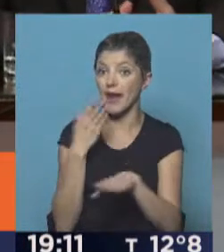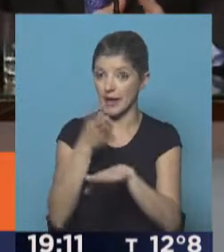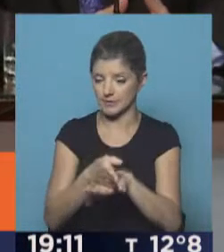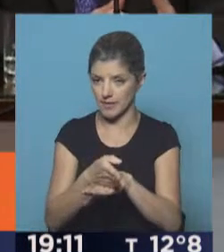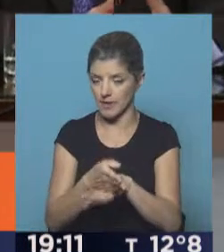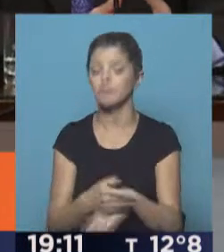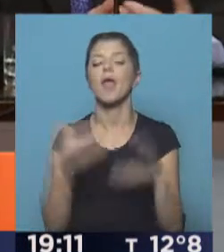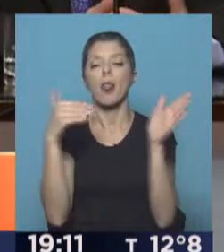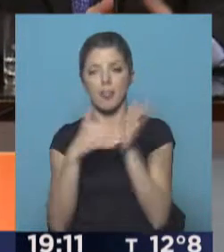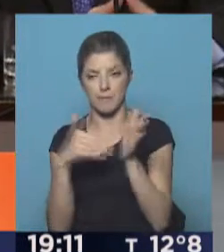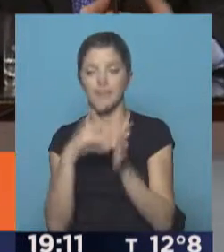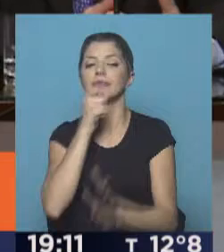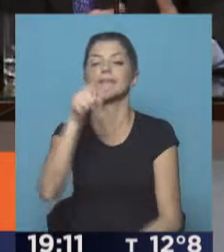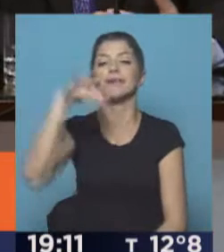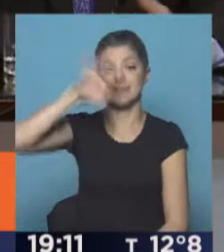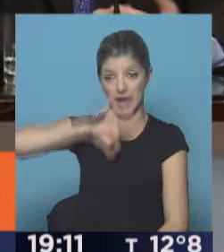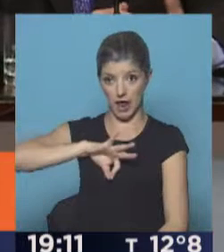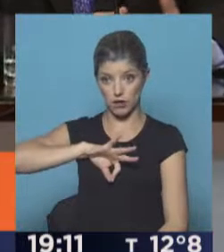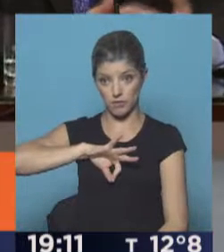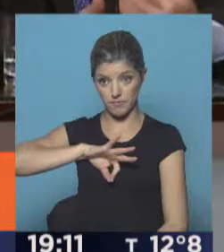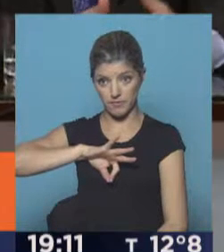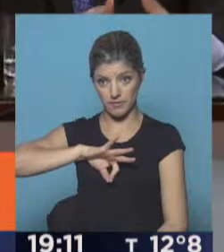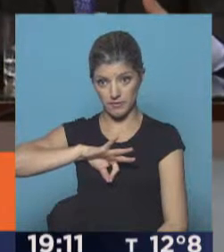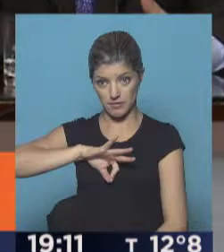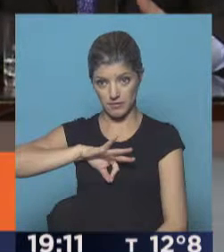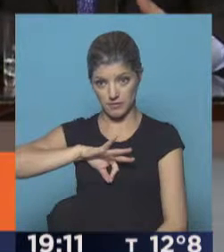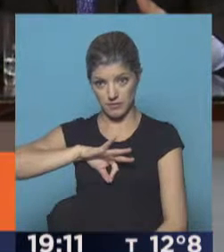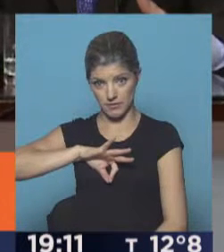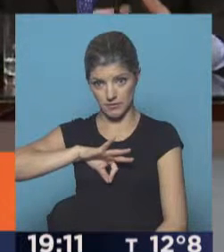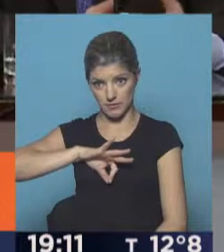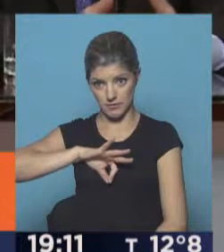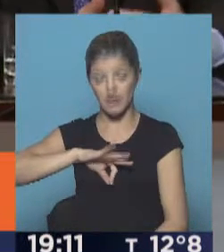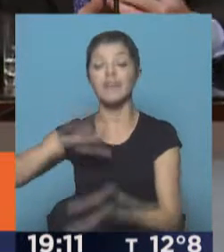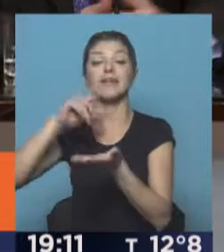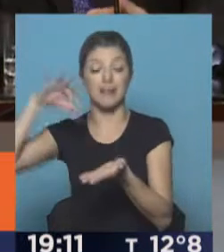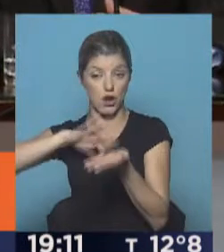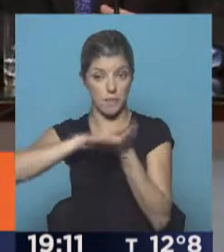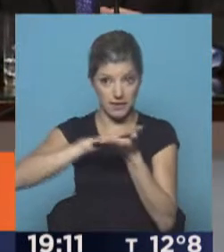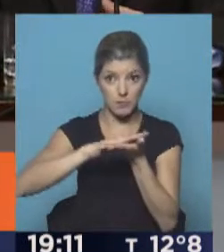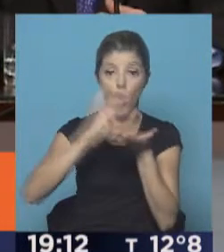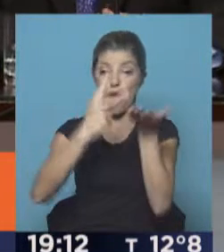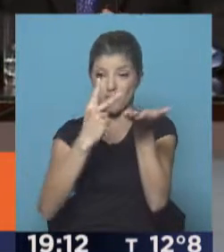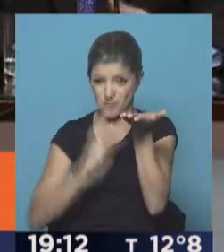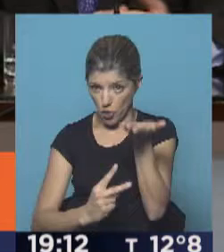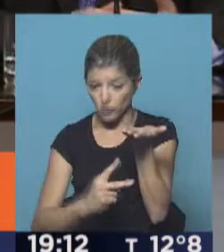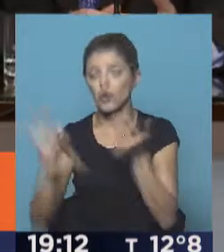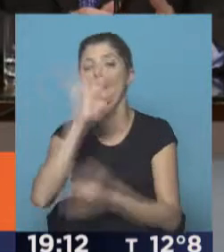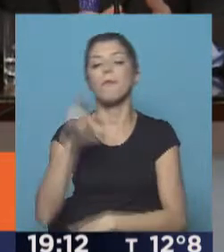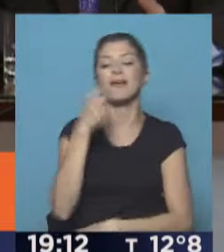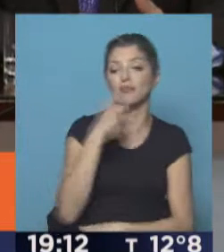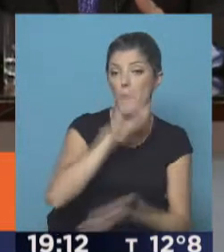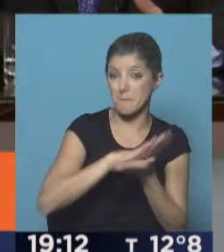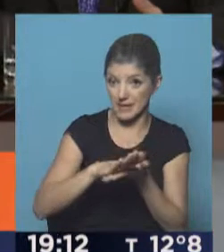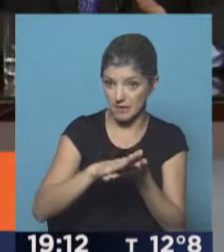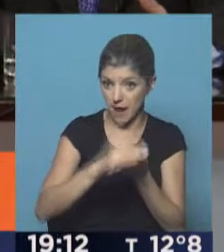que tienen un salario que es 2 veces el salario, por debajo de 2 veces el salario mínimo, por debajo de 2 veces la pensión mínima,